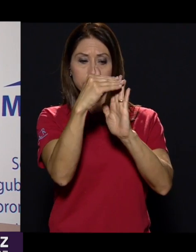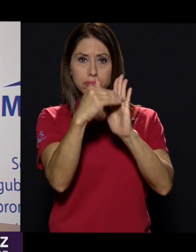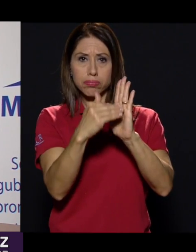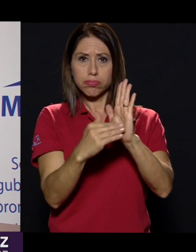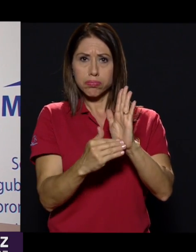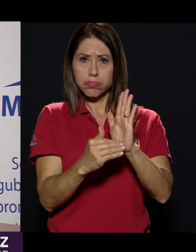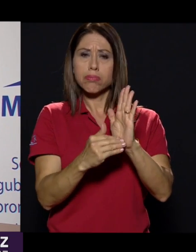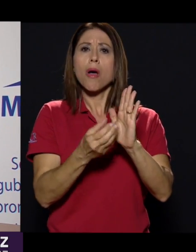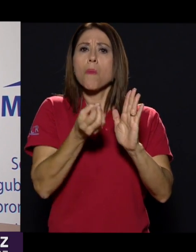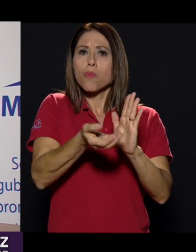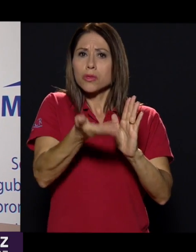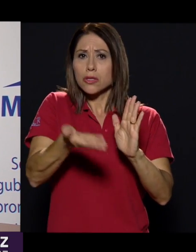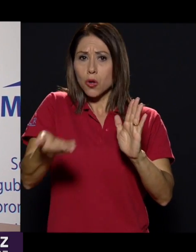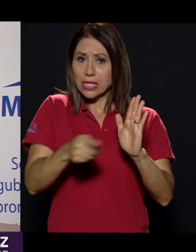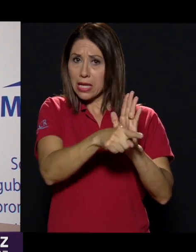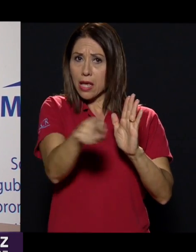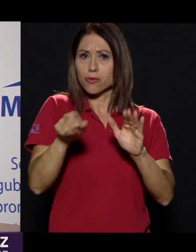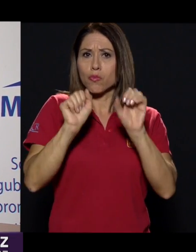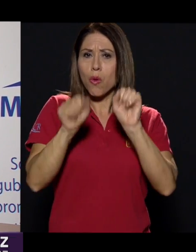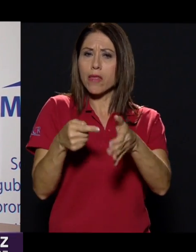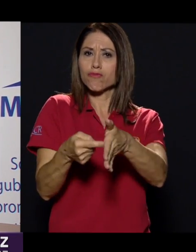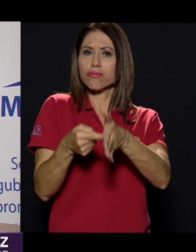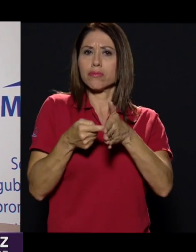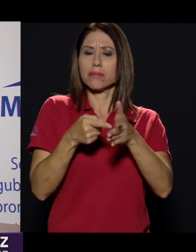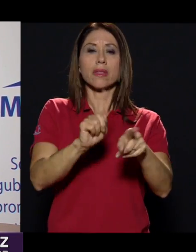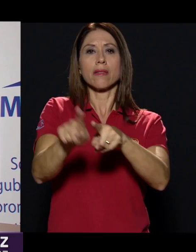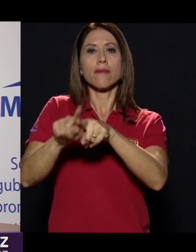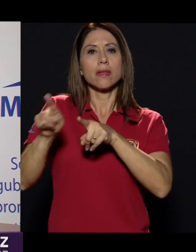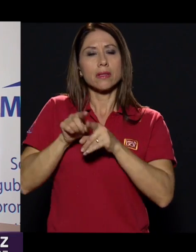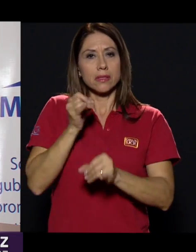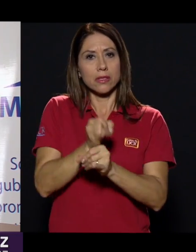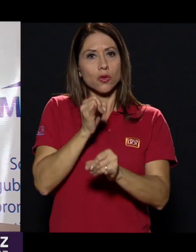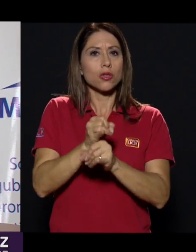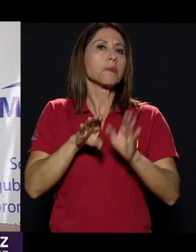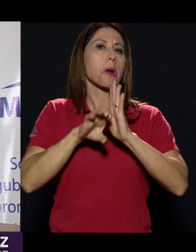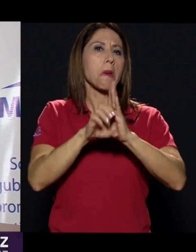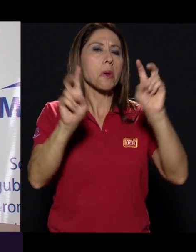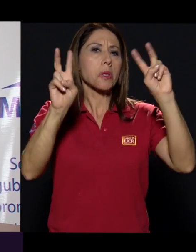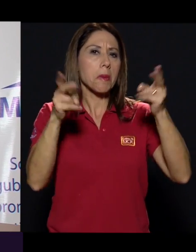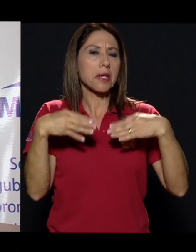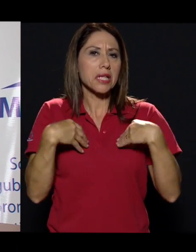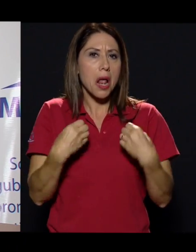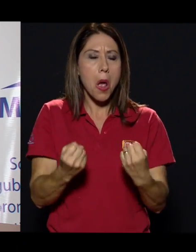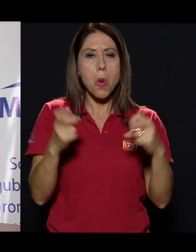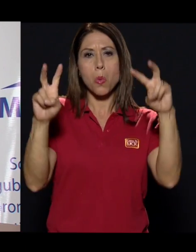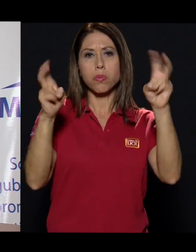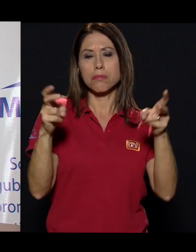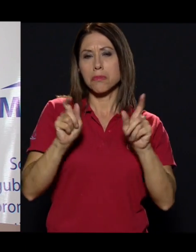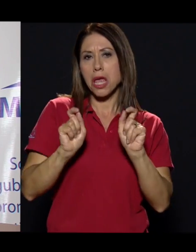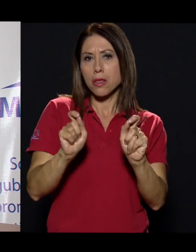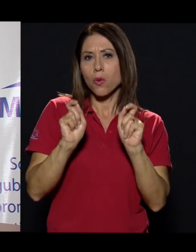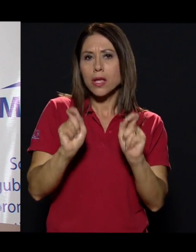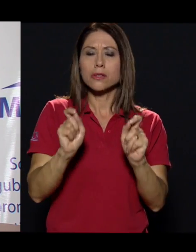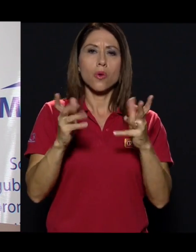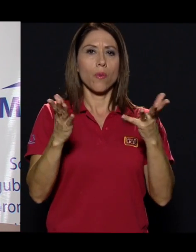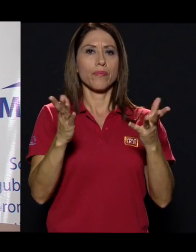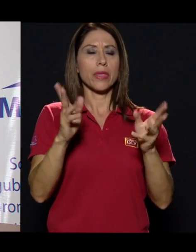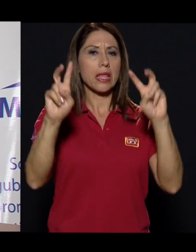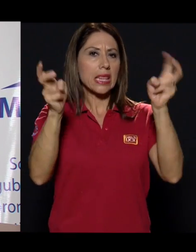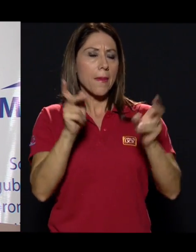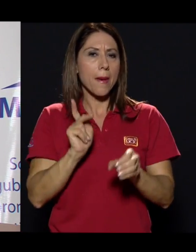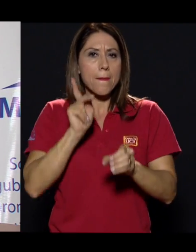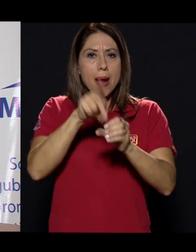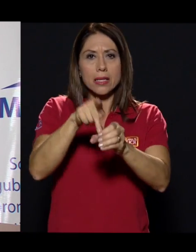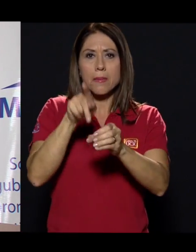aspectos que pueden demandar, que pueden reclamar a las diferentes instituciones. Incluye aspectos relacionados con la salud, con la educación, con